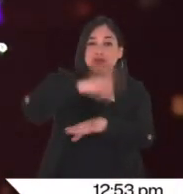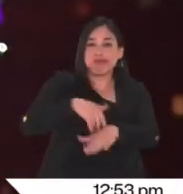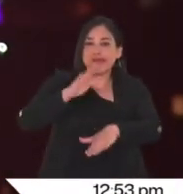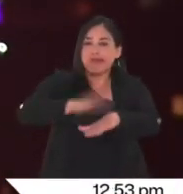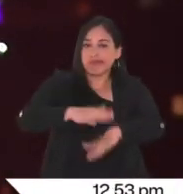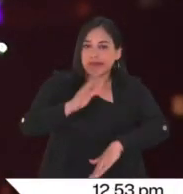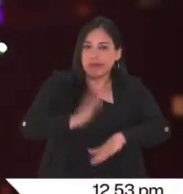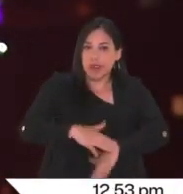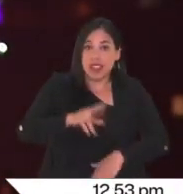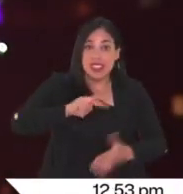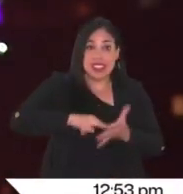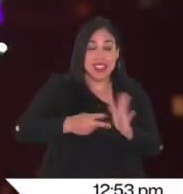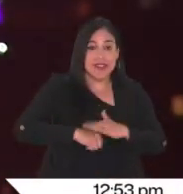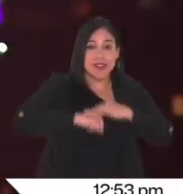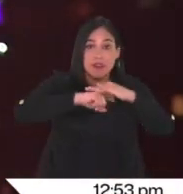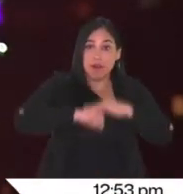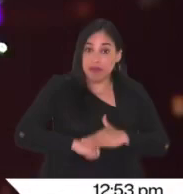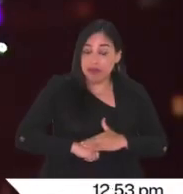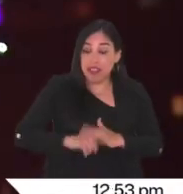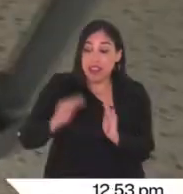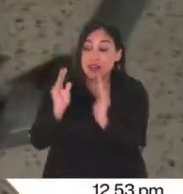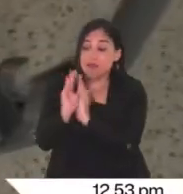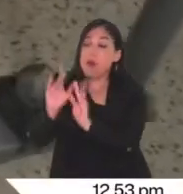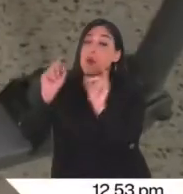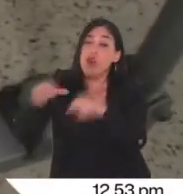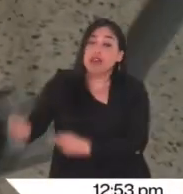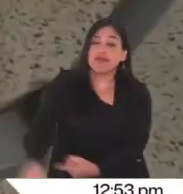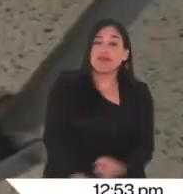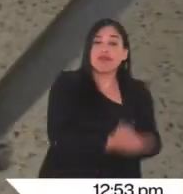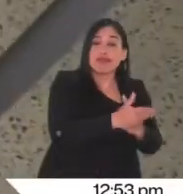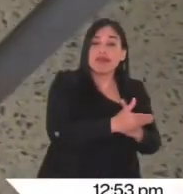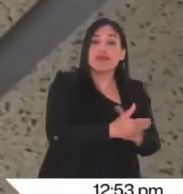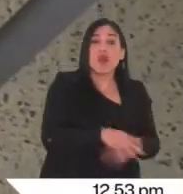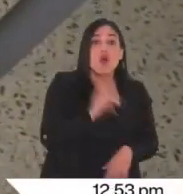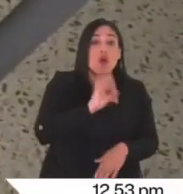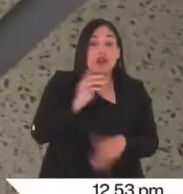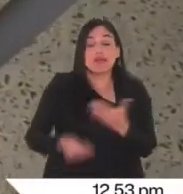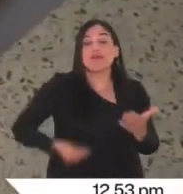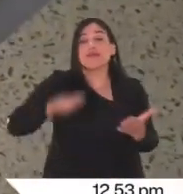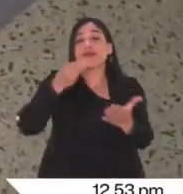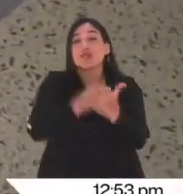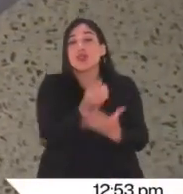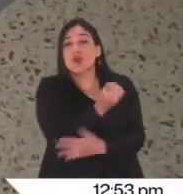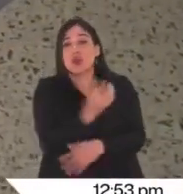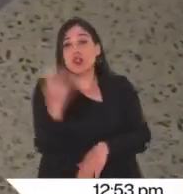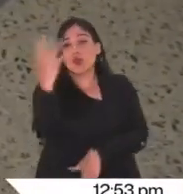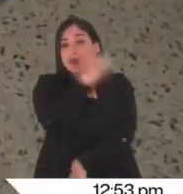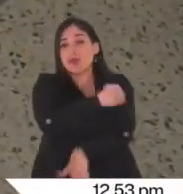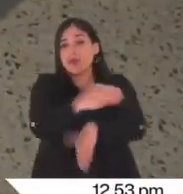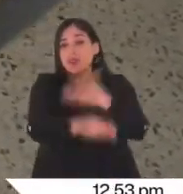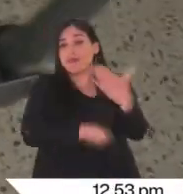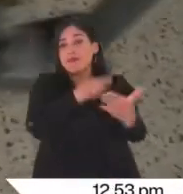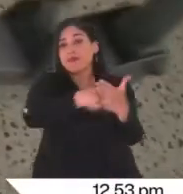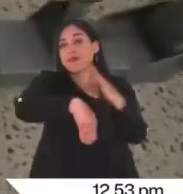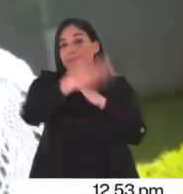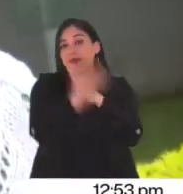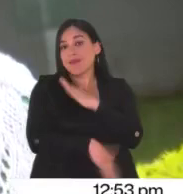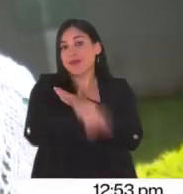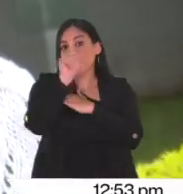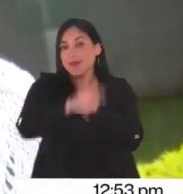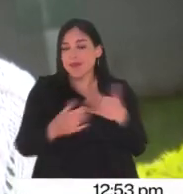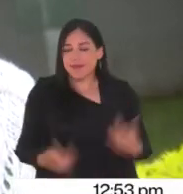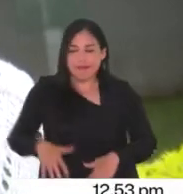un restablecimiento de derechos y además podrían pagar multas que superan los 4 millones de pesos. Es